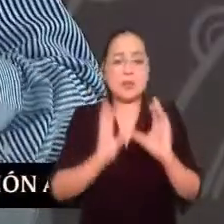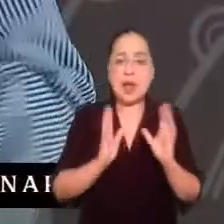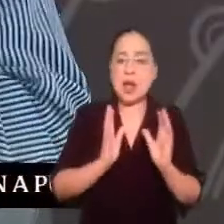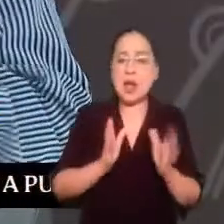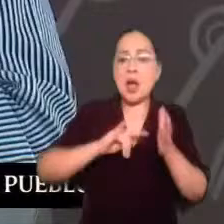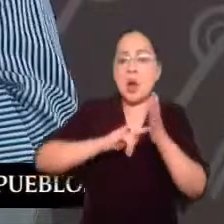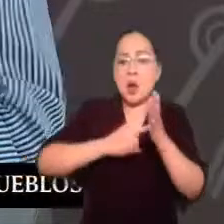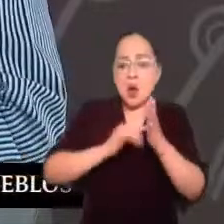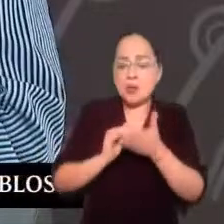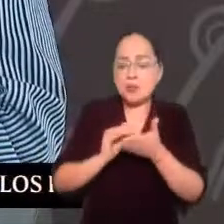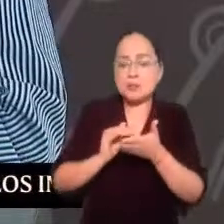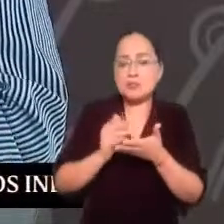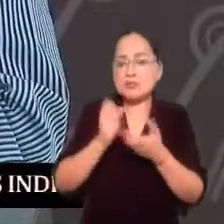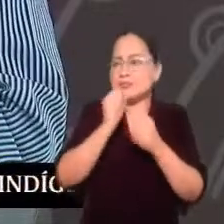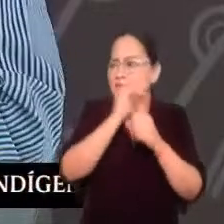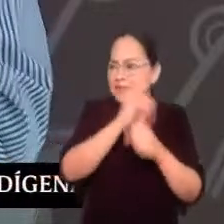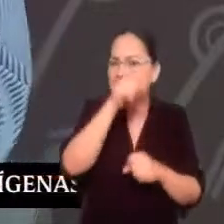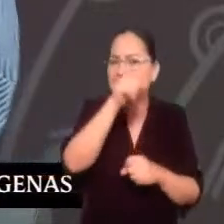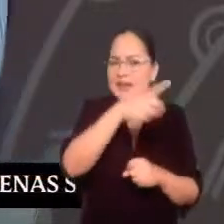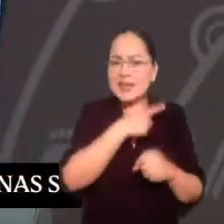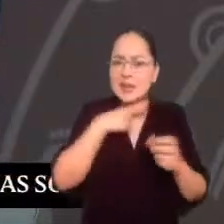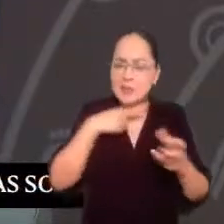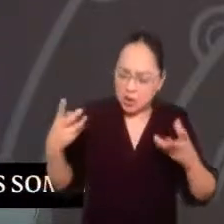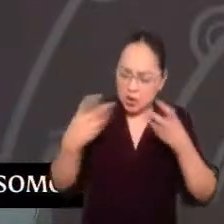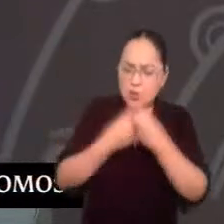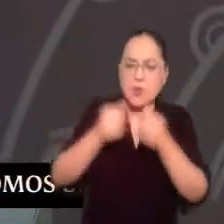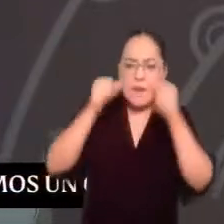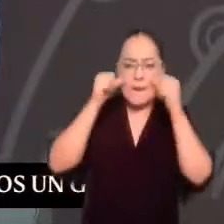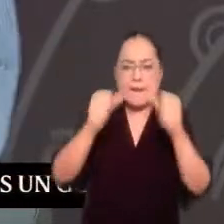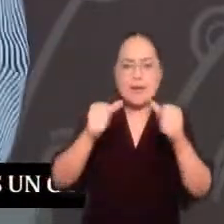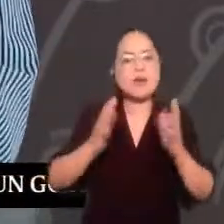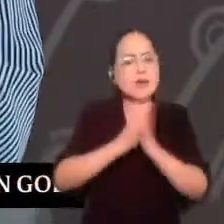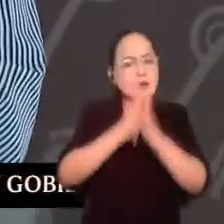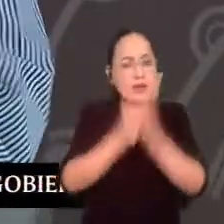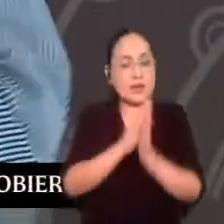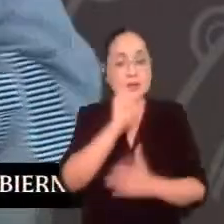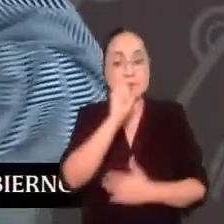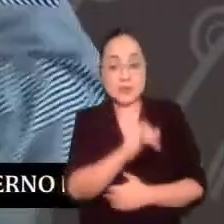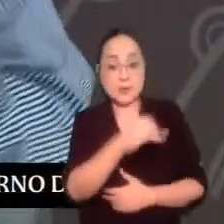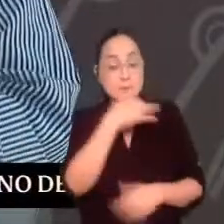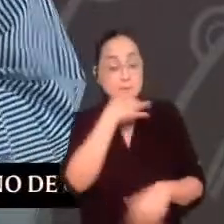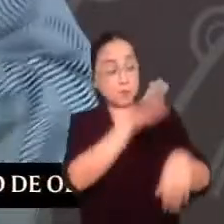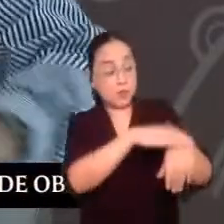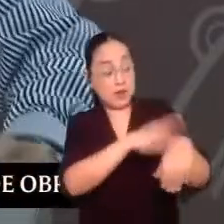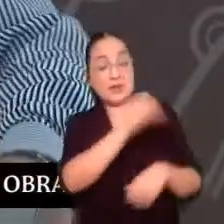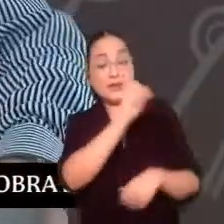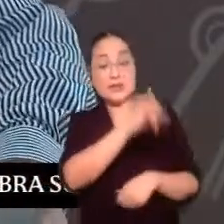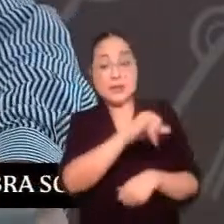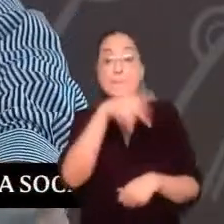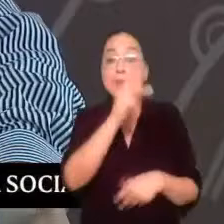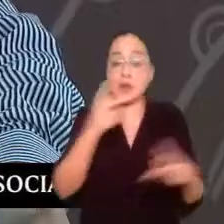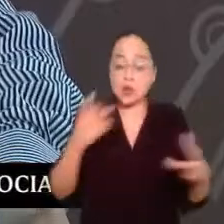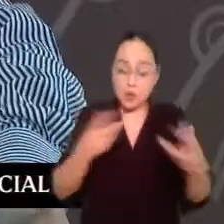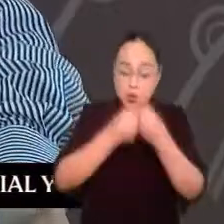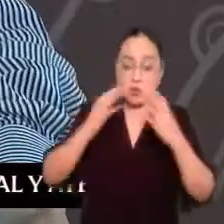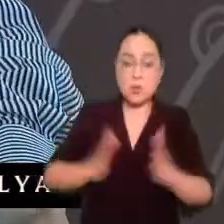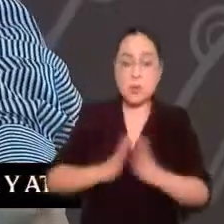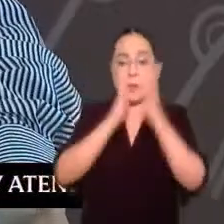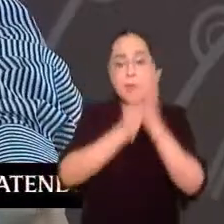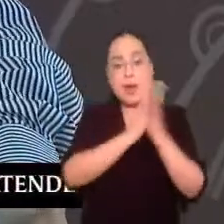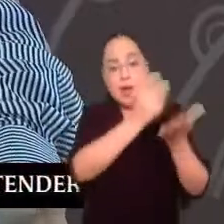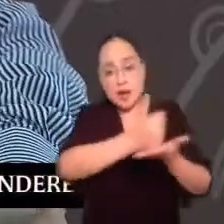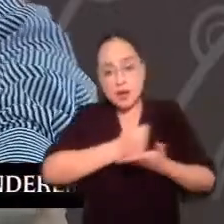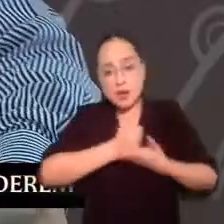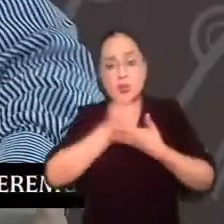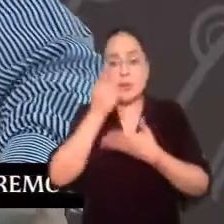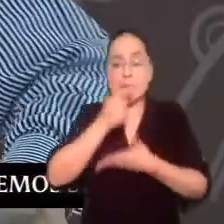etcétera. Tiene que estar el sindicato atento y hay que darle no solo vista, sino que participen y ayuden en el